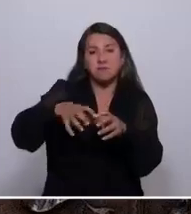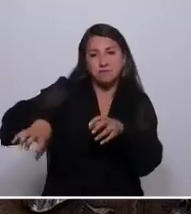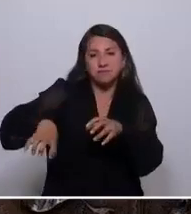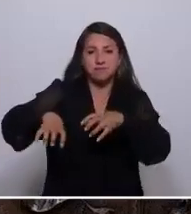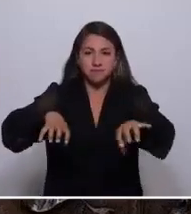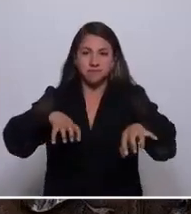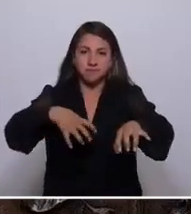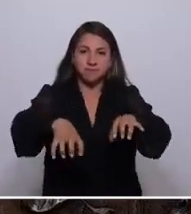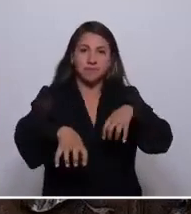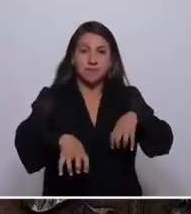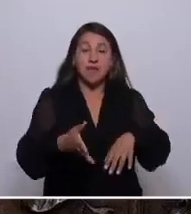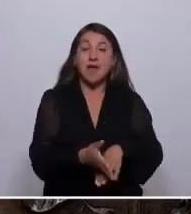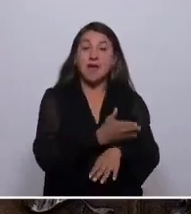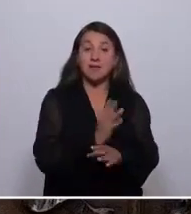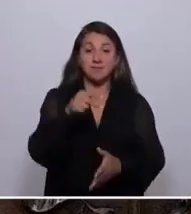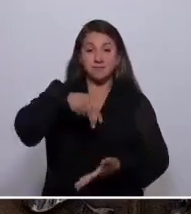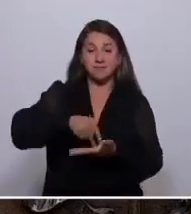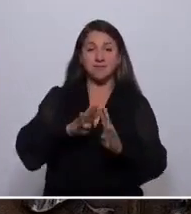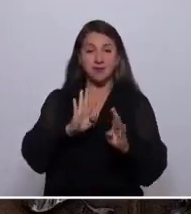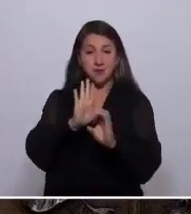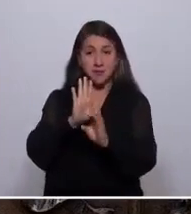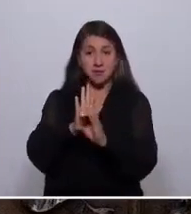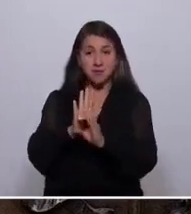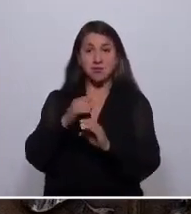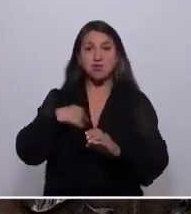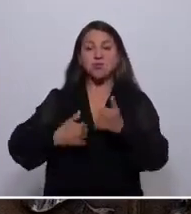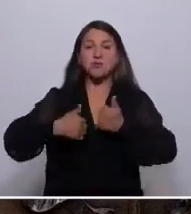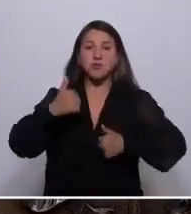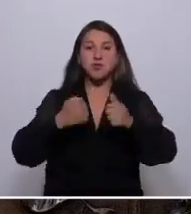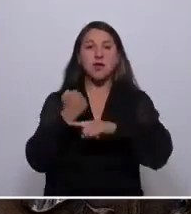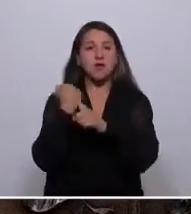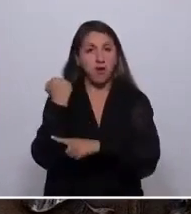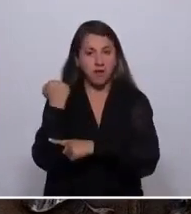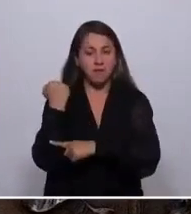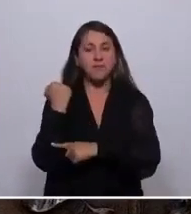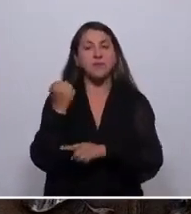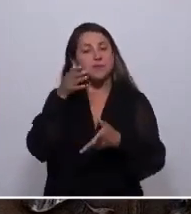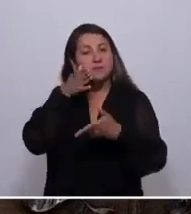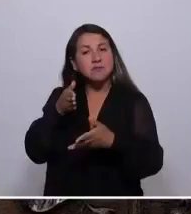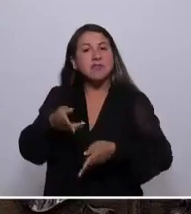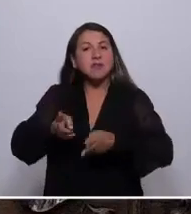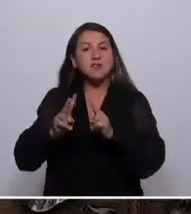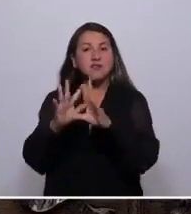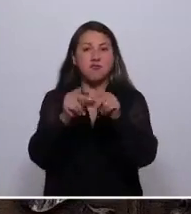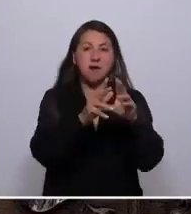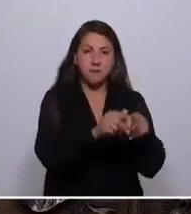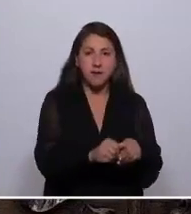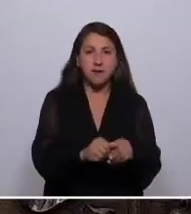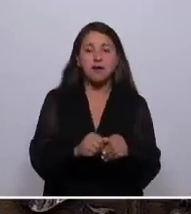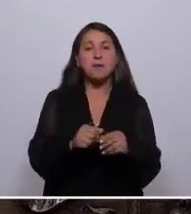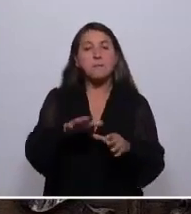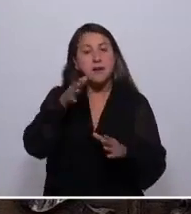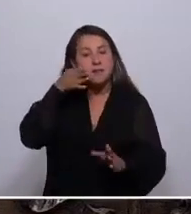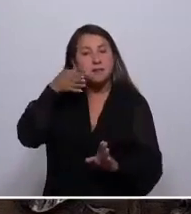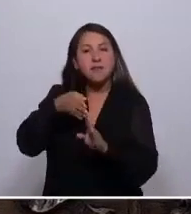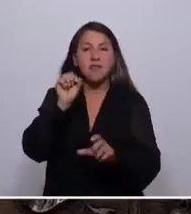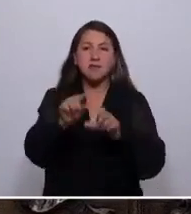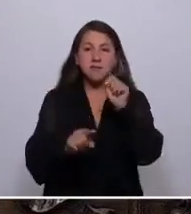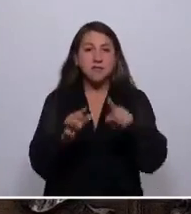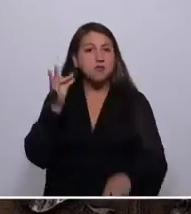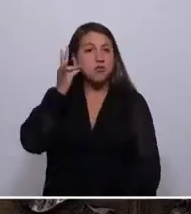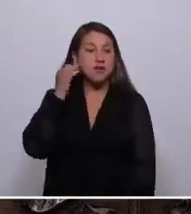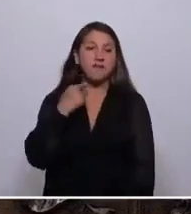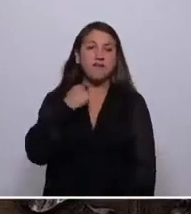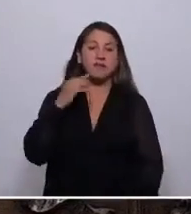Antes de ser convencional, ejercía libremente la profesión de abogada, dedicada al derecho de la familia, en particular a la defensa de mujeres víctimas